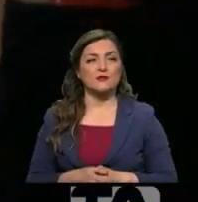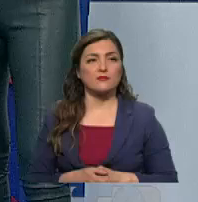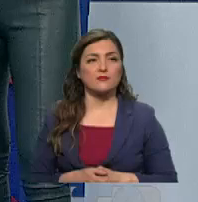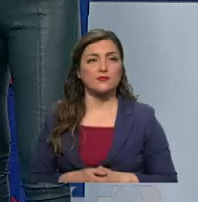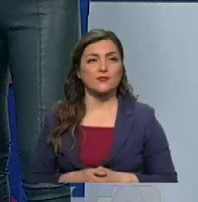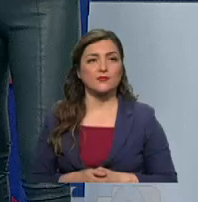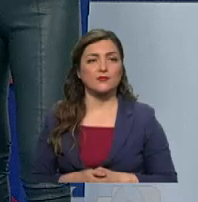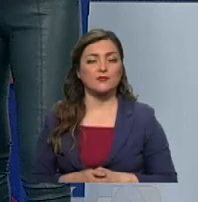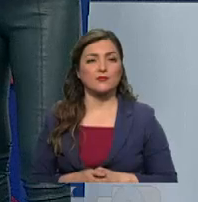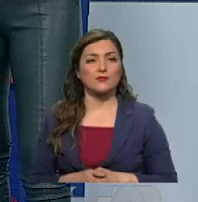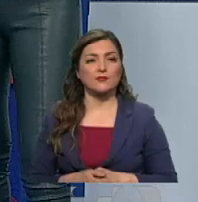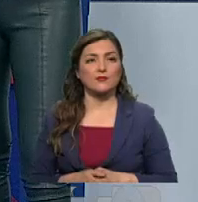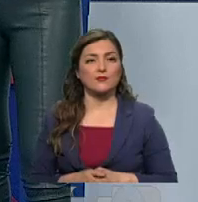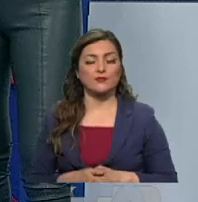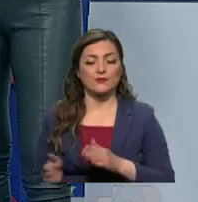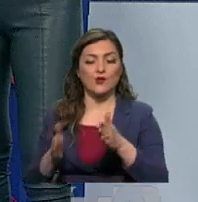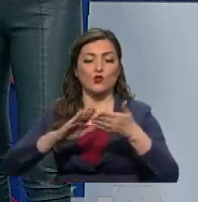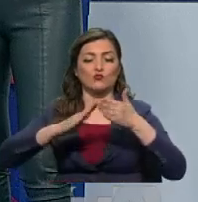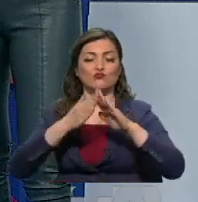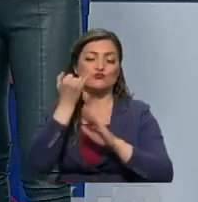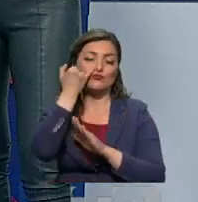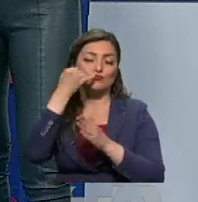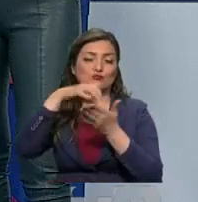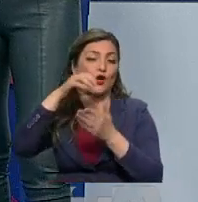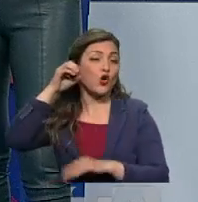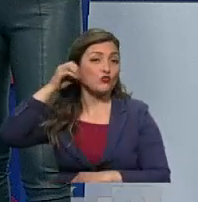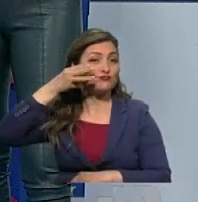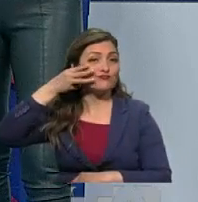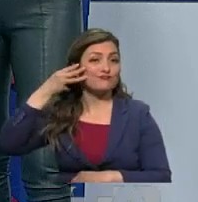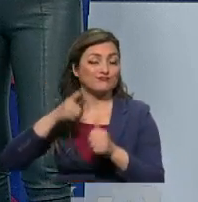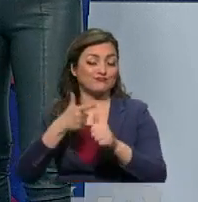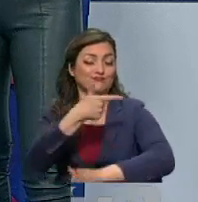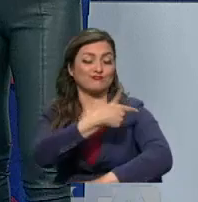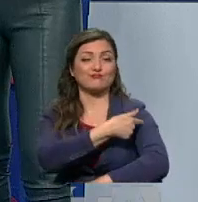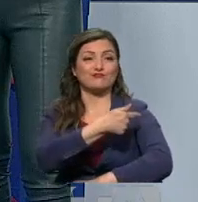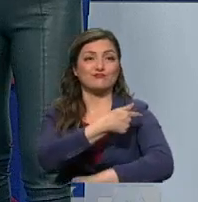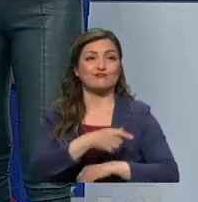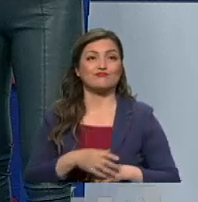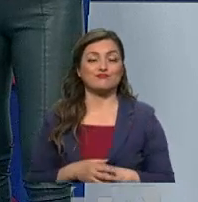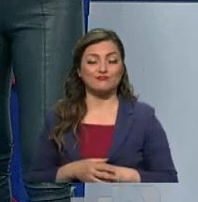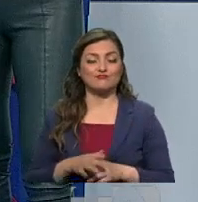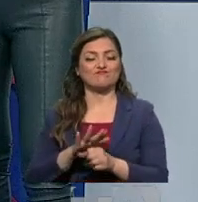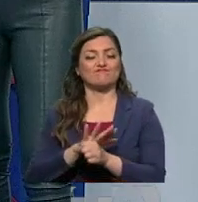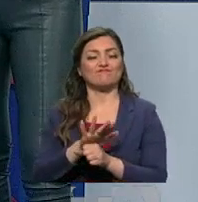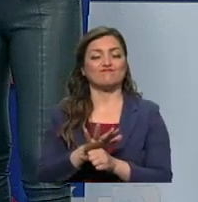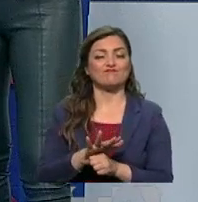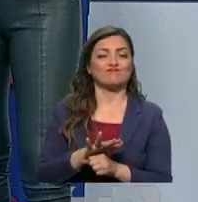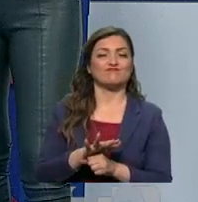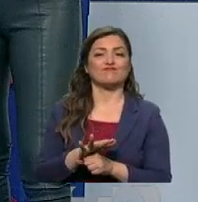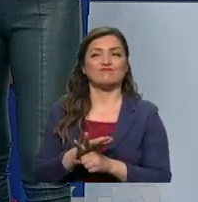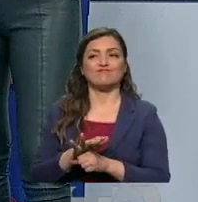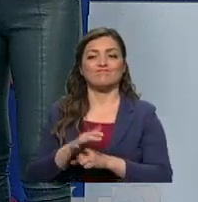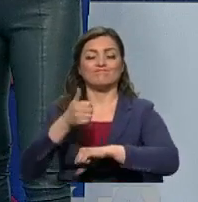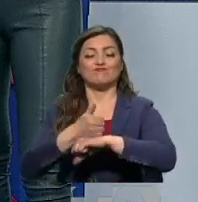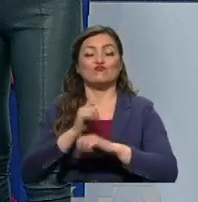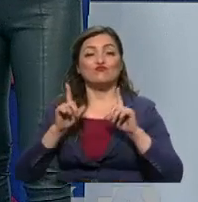24 horas. Comunidades indígenas de la provincia de Orellana reciben la primera dosis de la vacuna contra el COVID-19. Según autoridades